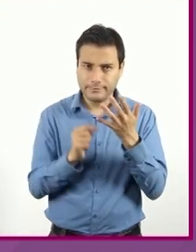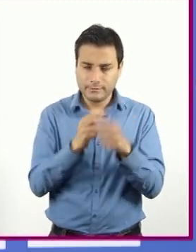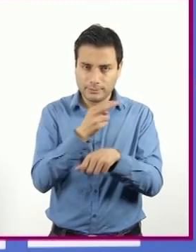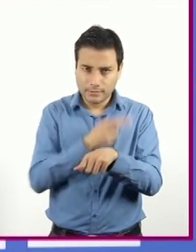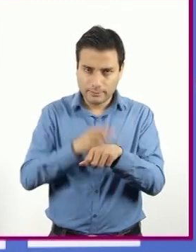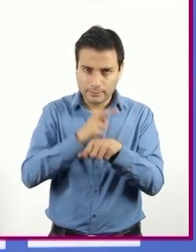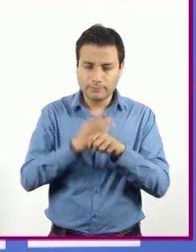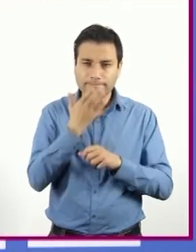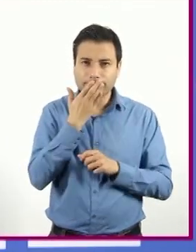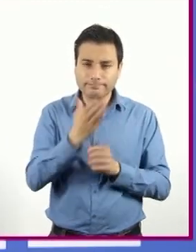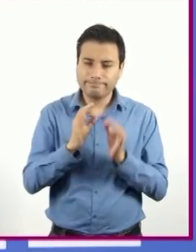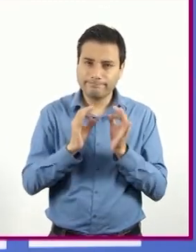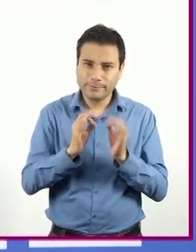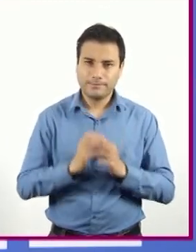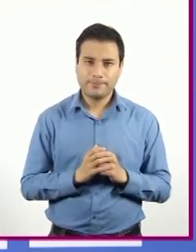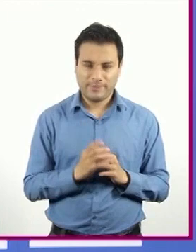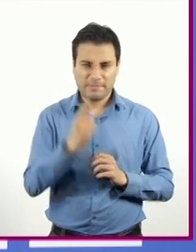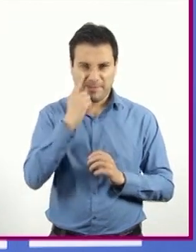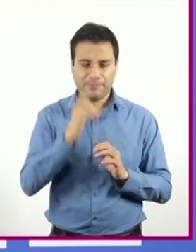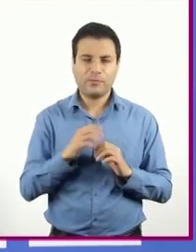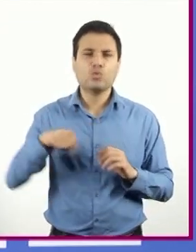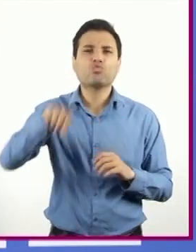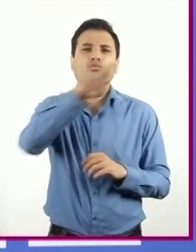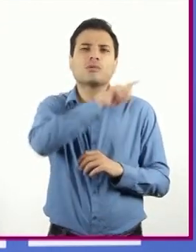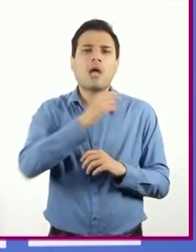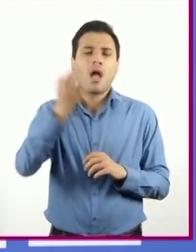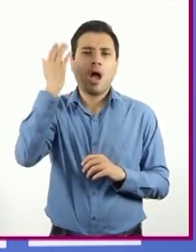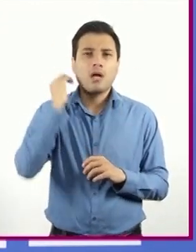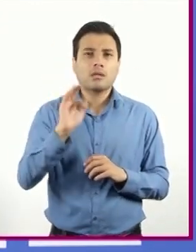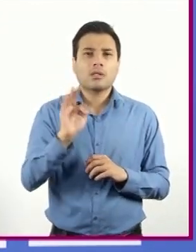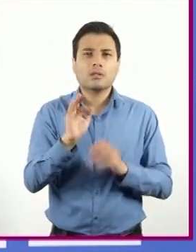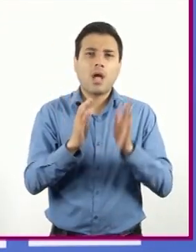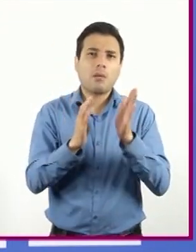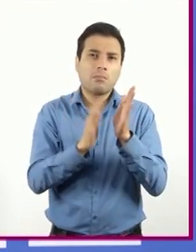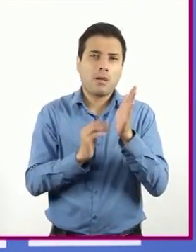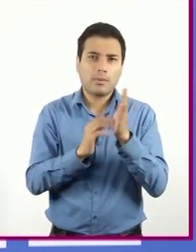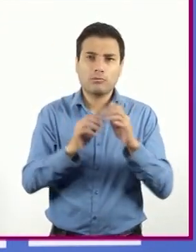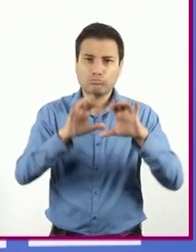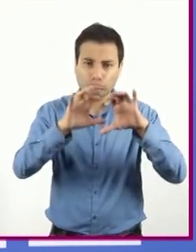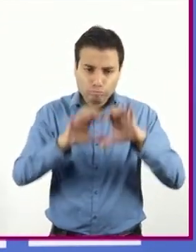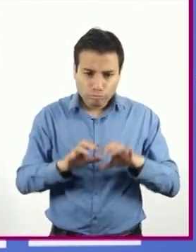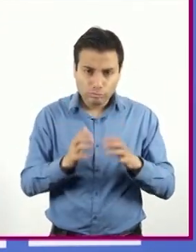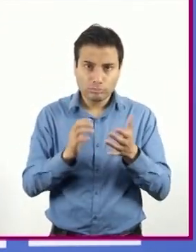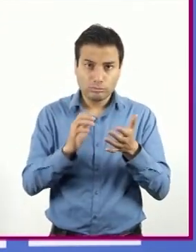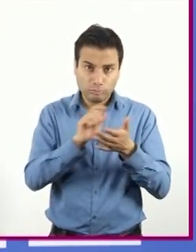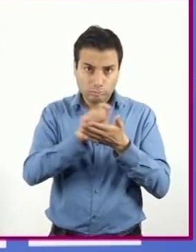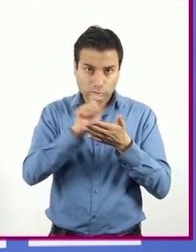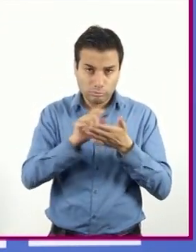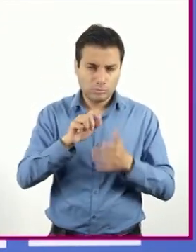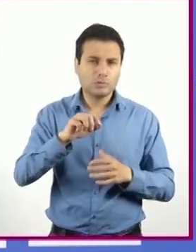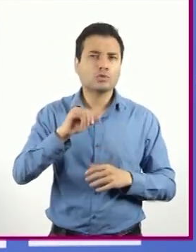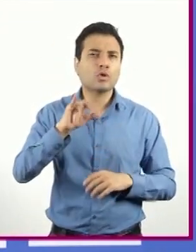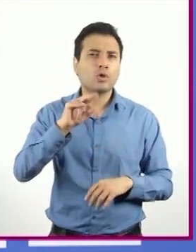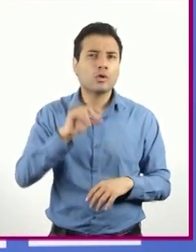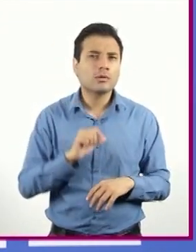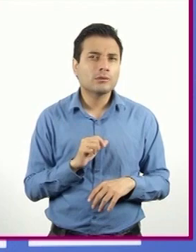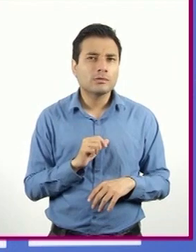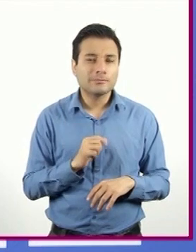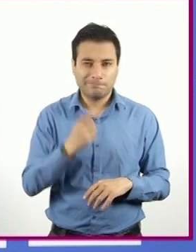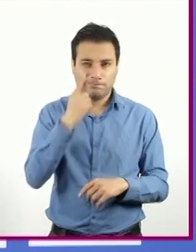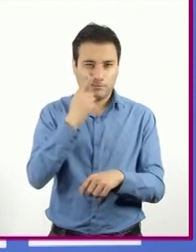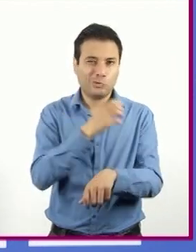realizará. ¿Han tenido alguna experiencia en el llenado de formularios? Veamos las experiencias de